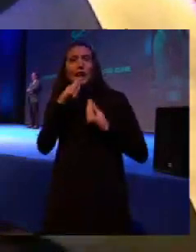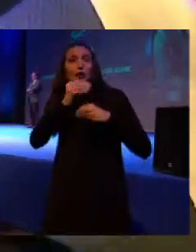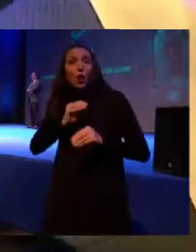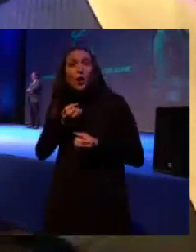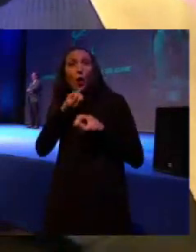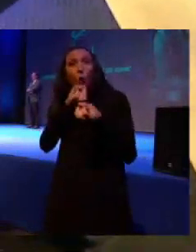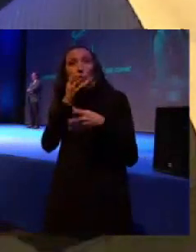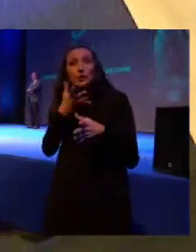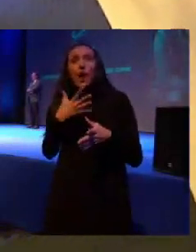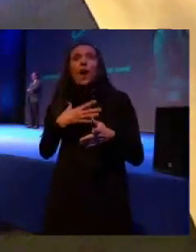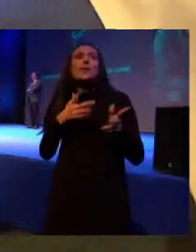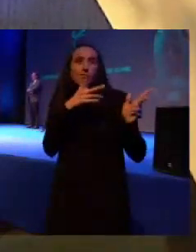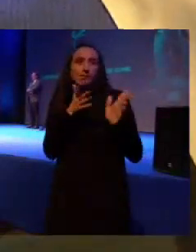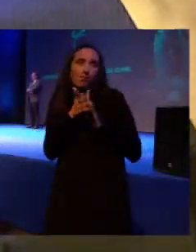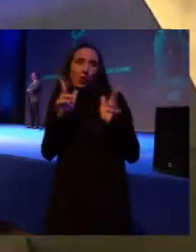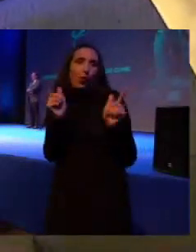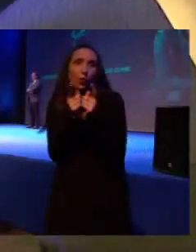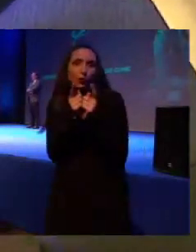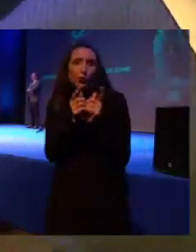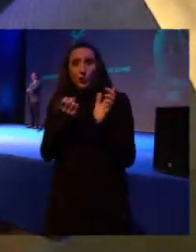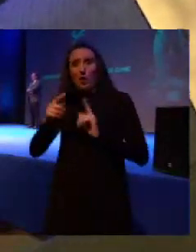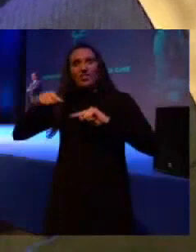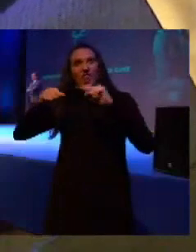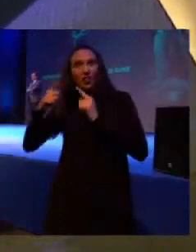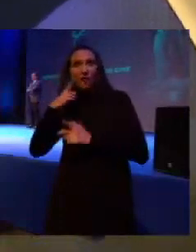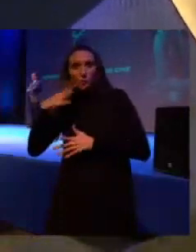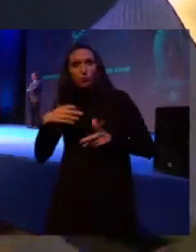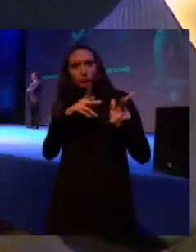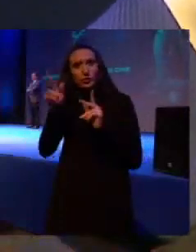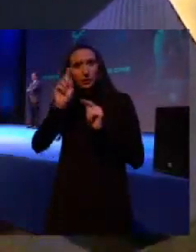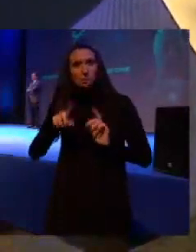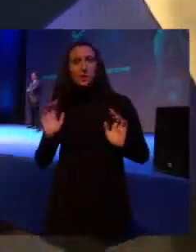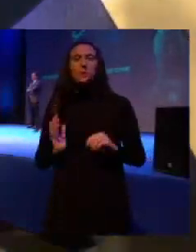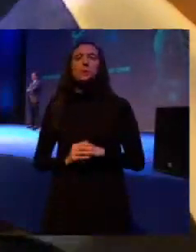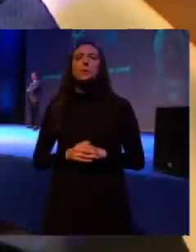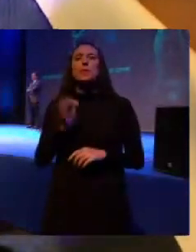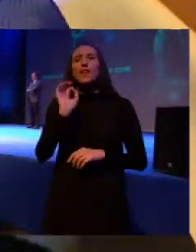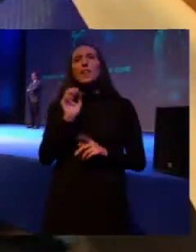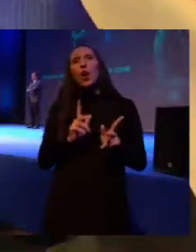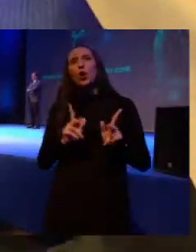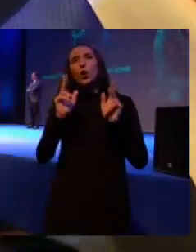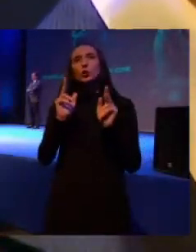Almodóvar sigue haciendo cortos, por algo será. Pero sí que es verdad que el cortometraje es un poco